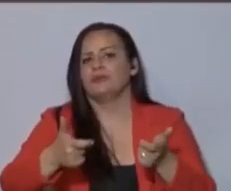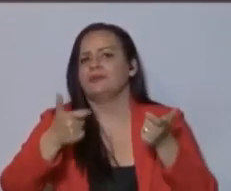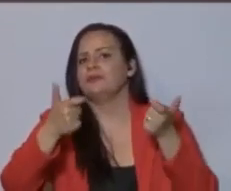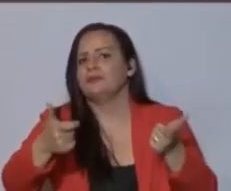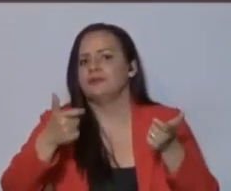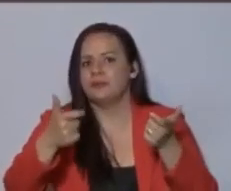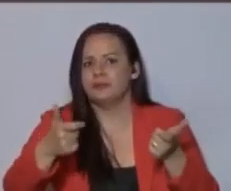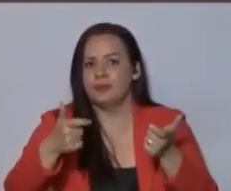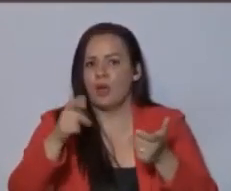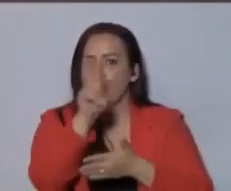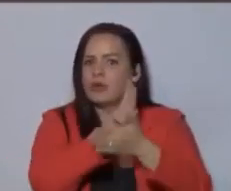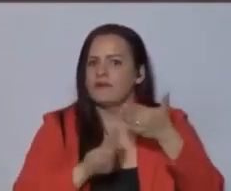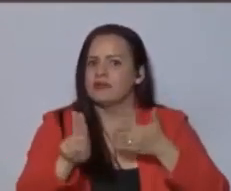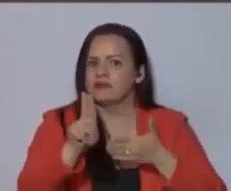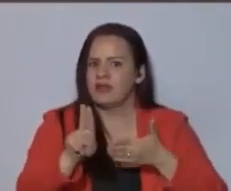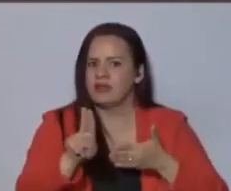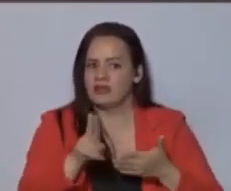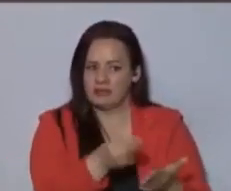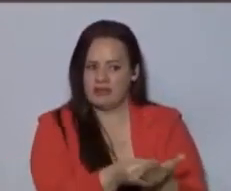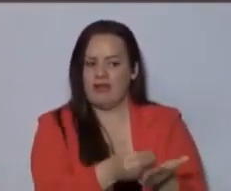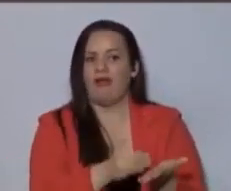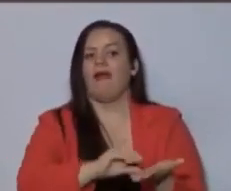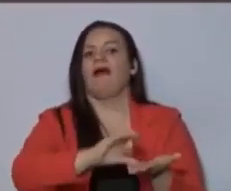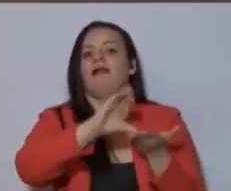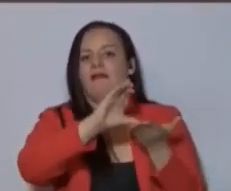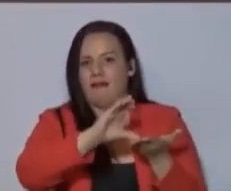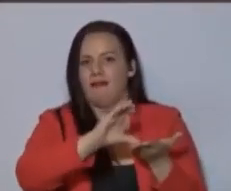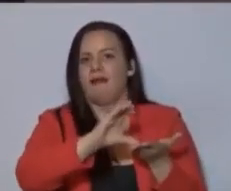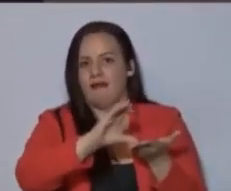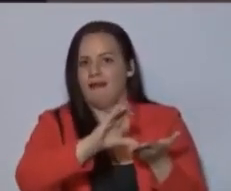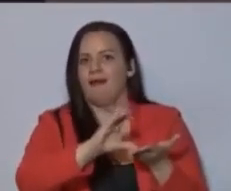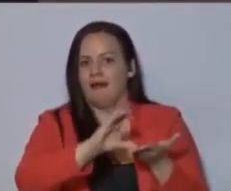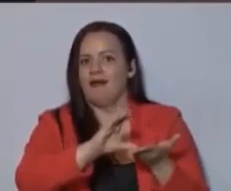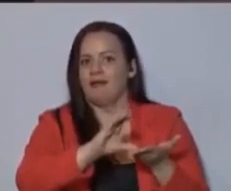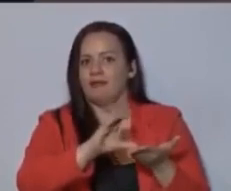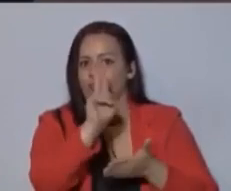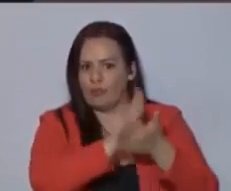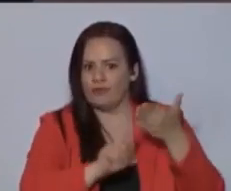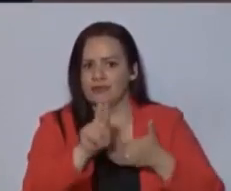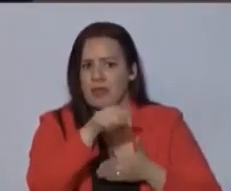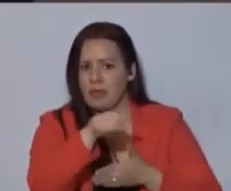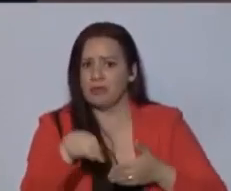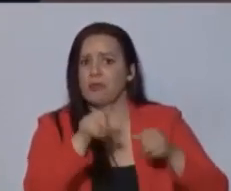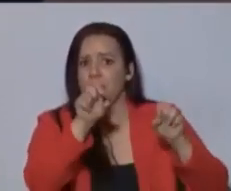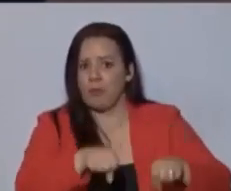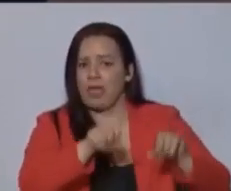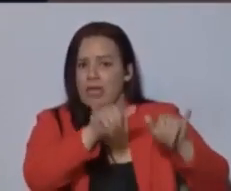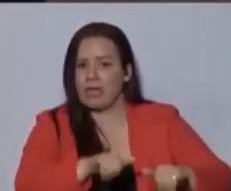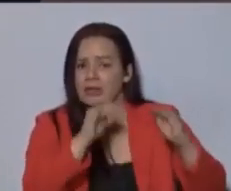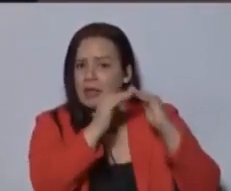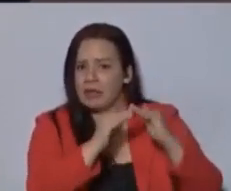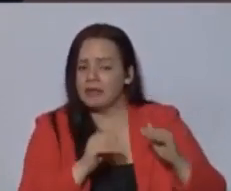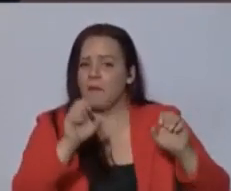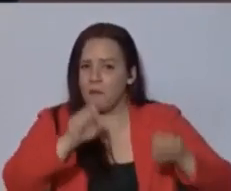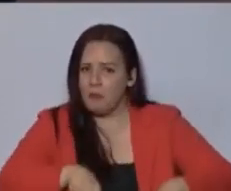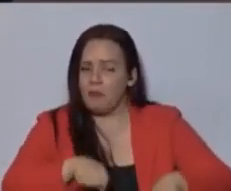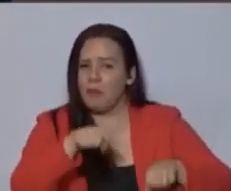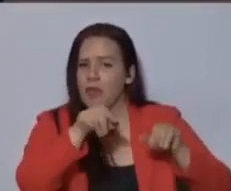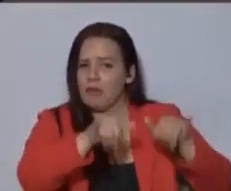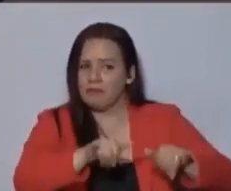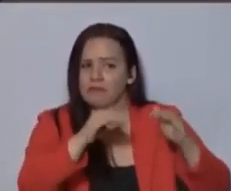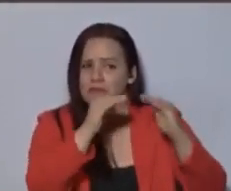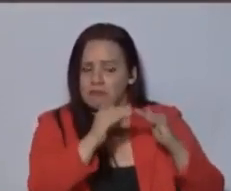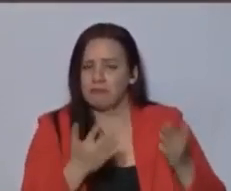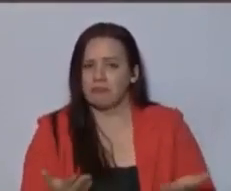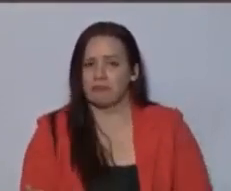Porque esos salarios de lujo de las universidades sí son los que se pueden quedar en la casa. Ellos sí se pueden quedar en la casa, ellos sí tienen la posibilidad y se puedan dar el